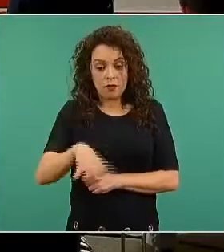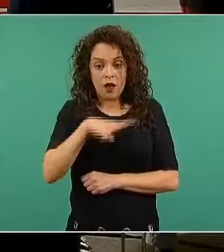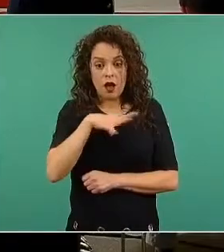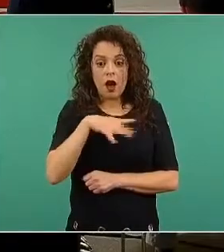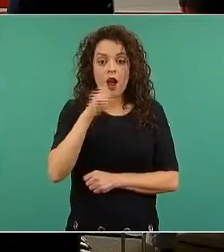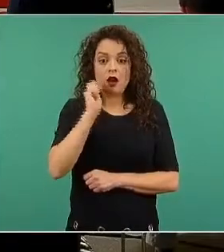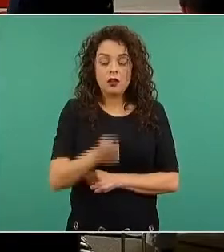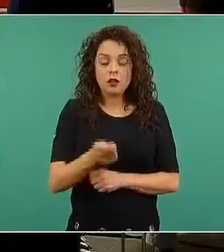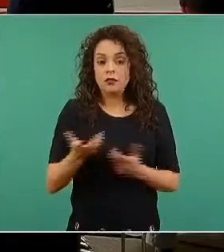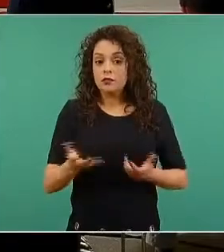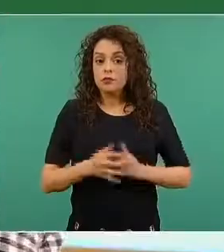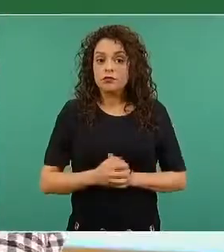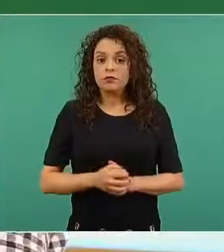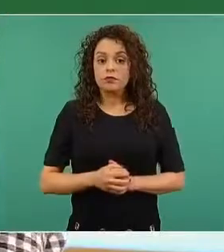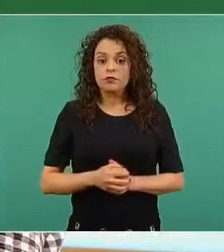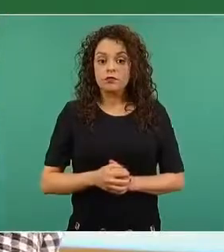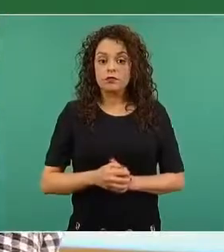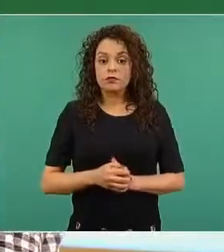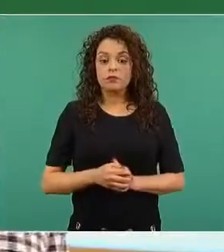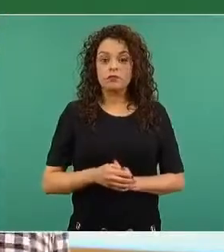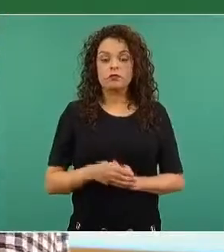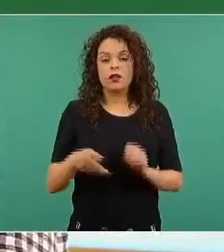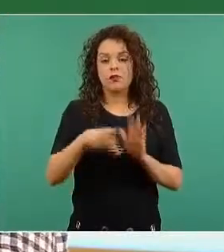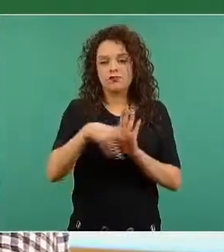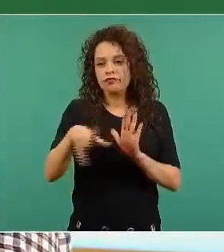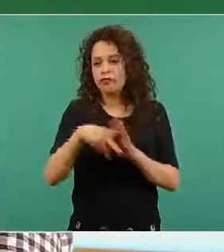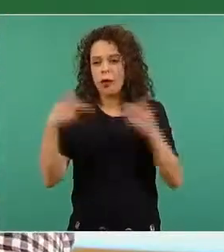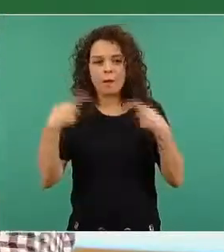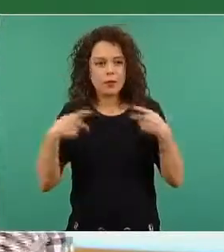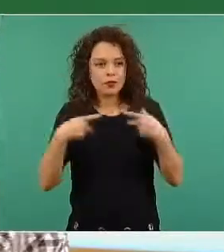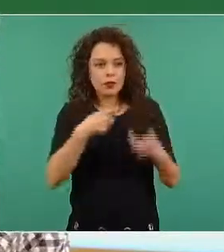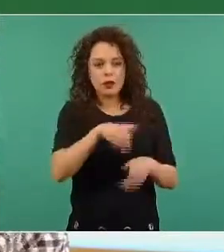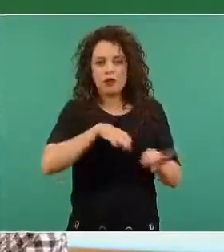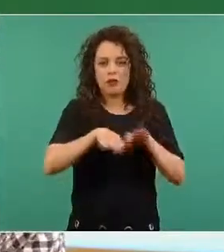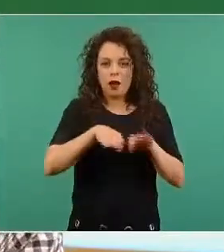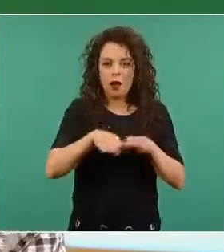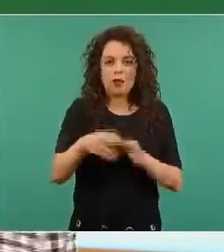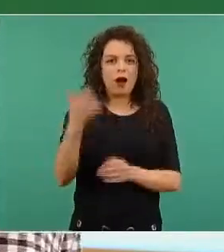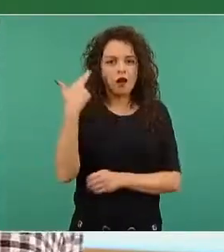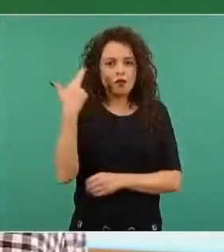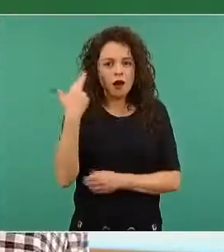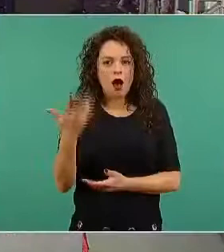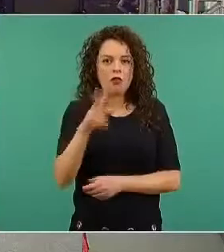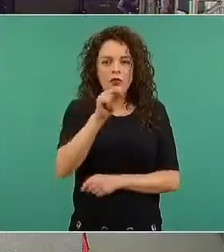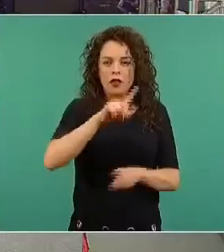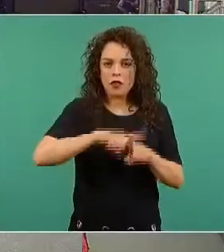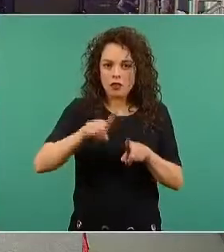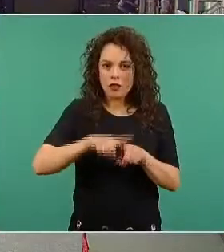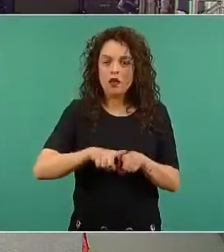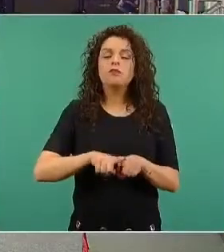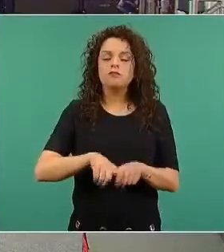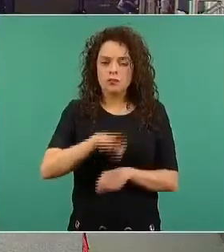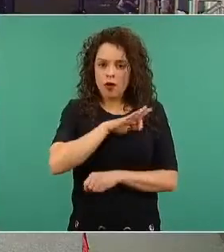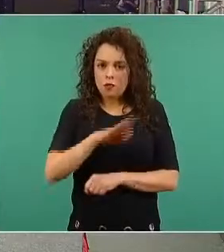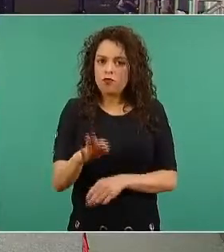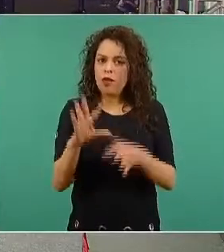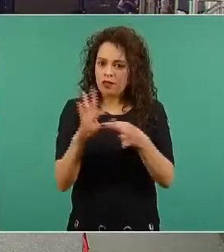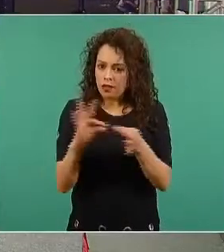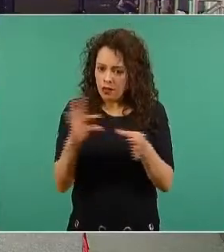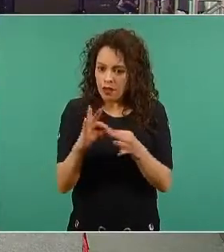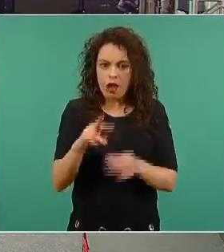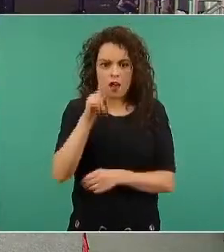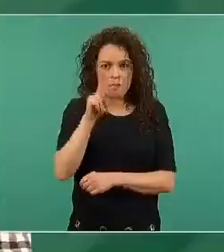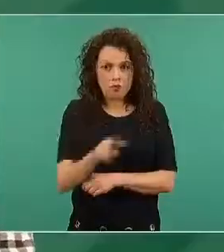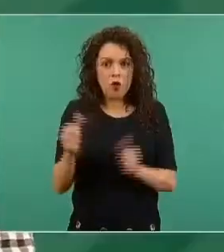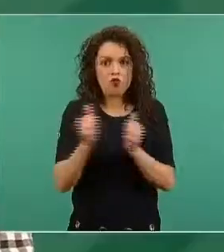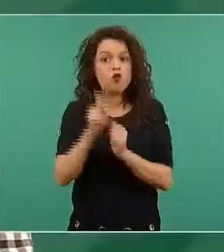prensa un poco más profunda, más analítica, más apegada a fuentes primarias, que contraste versiones, que pueda dar